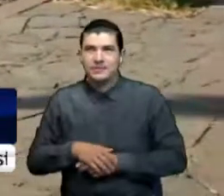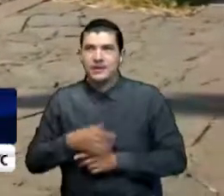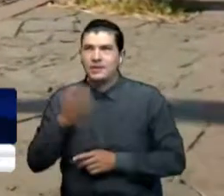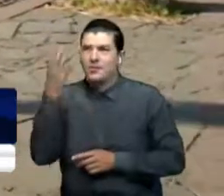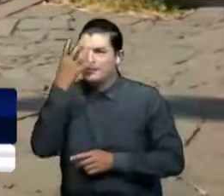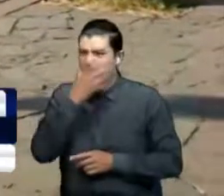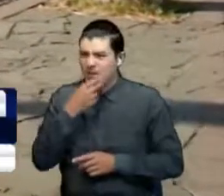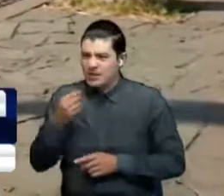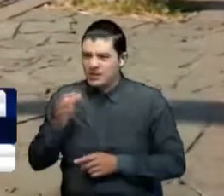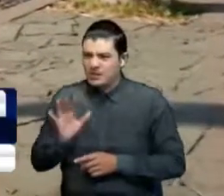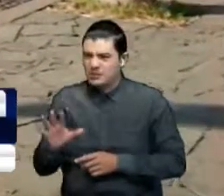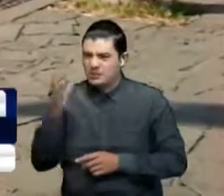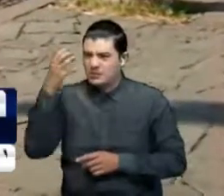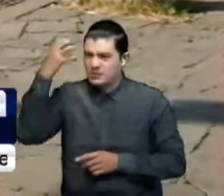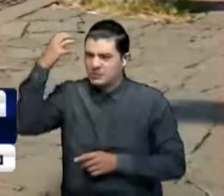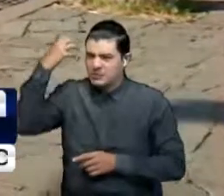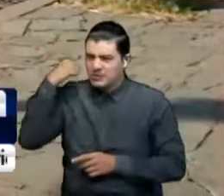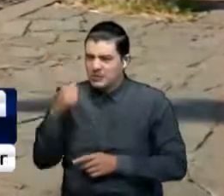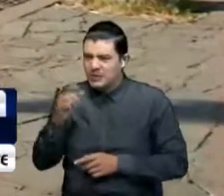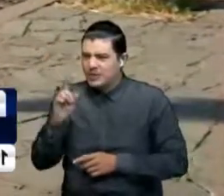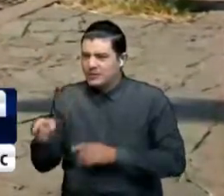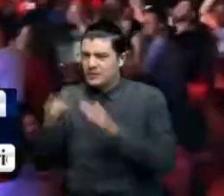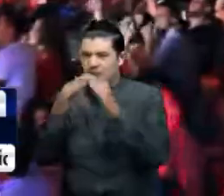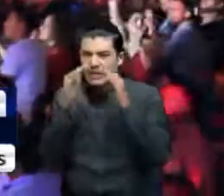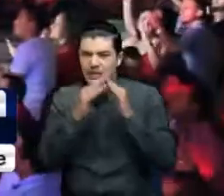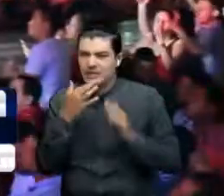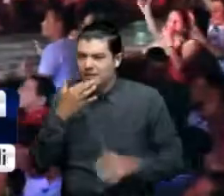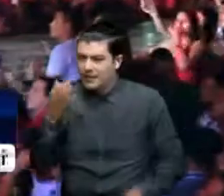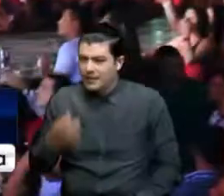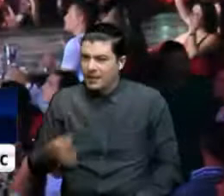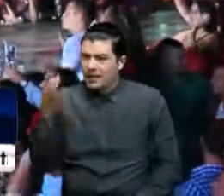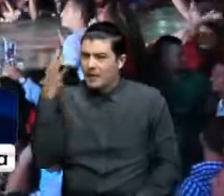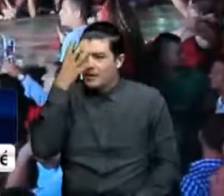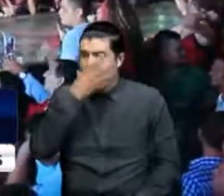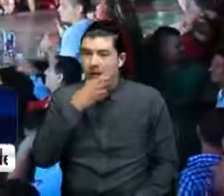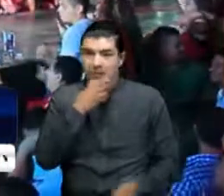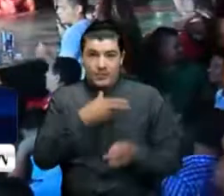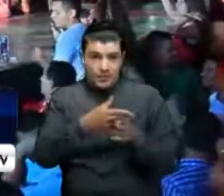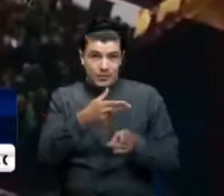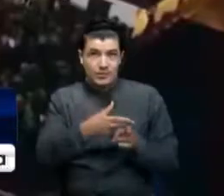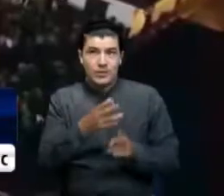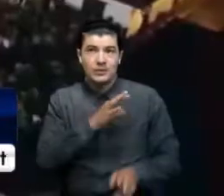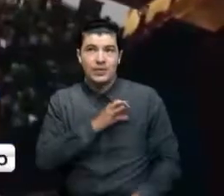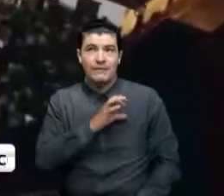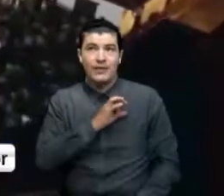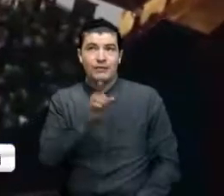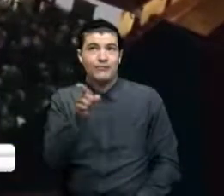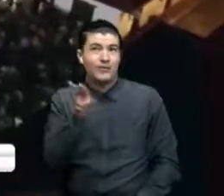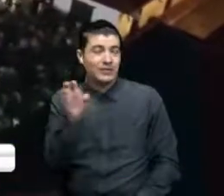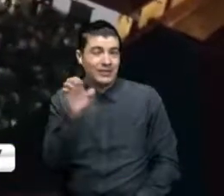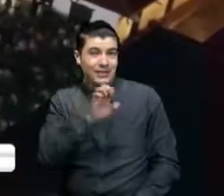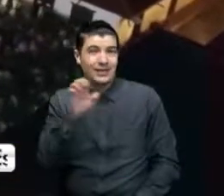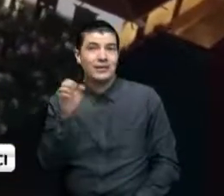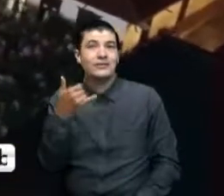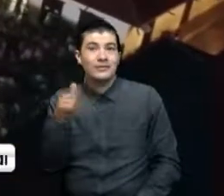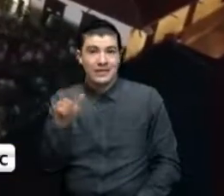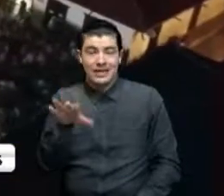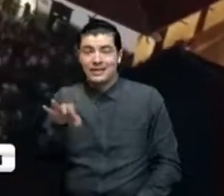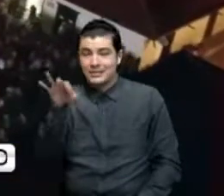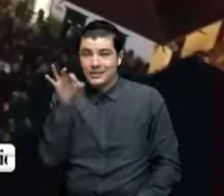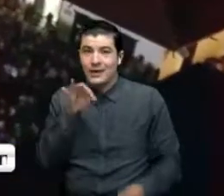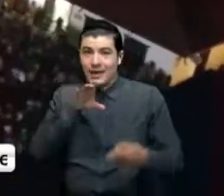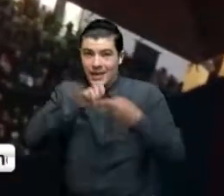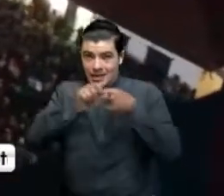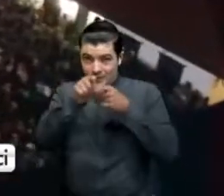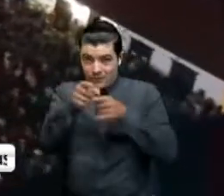bonito, muy tradicional, las casas son muy bonitas. La noche del 12 de enero, elegida para festejar esta fecha especial,